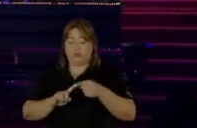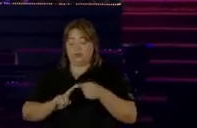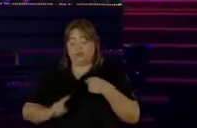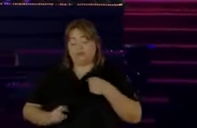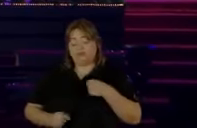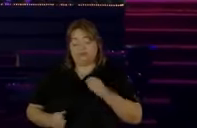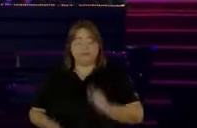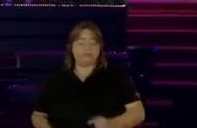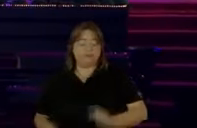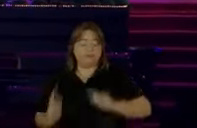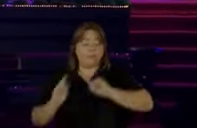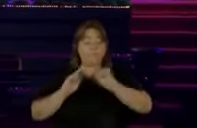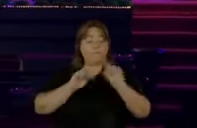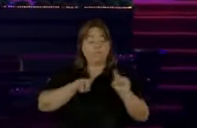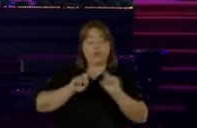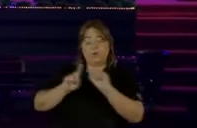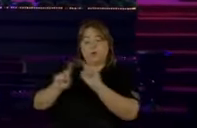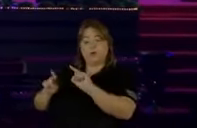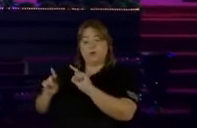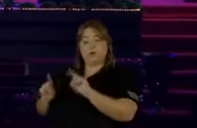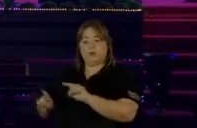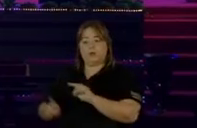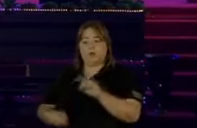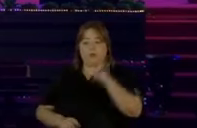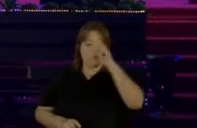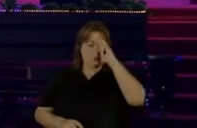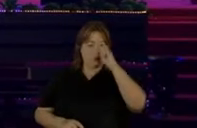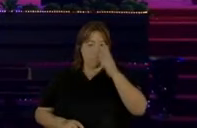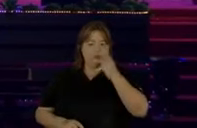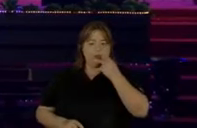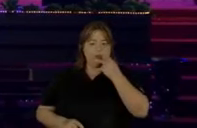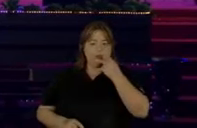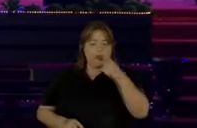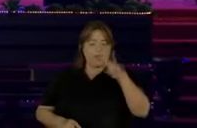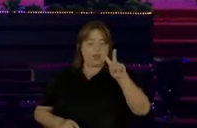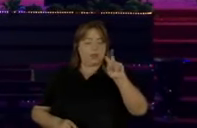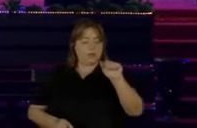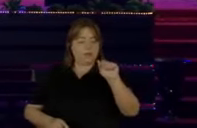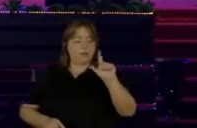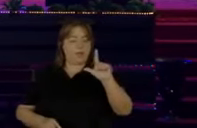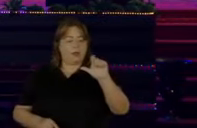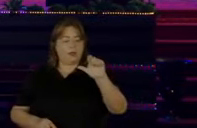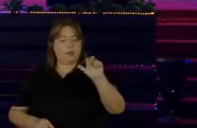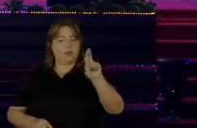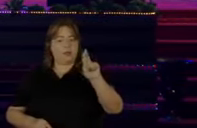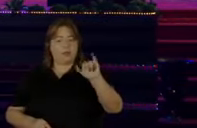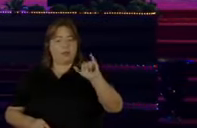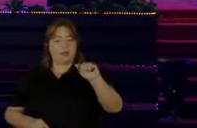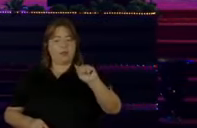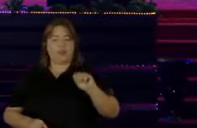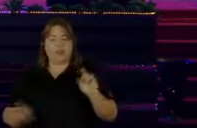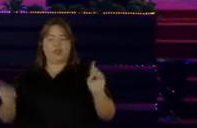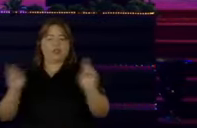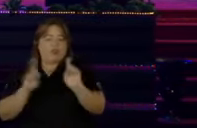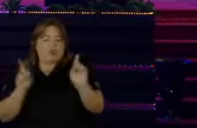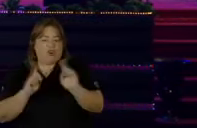semilla. Y conocí a Valeria, lo voy a decir, ellos no me han auspiciado, pero en Roots to Go.